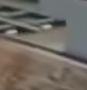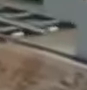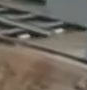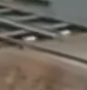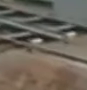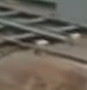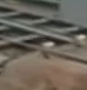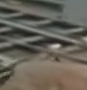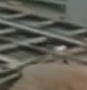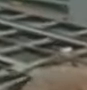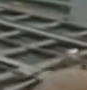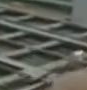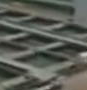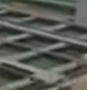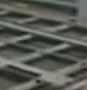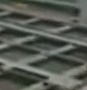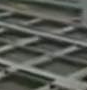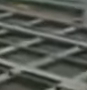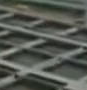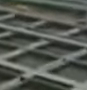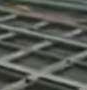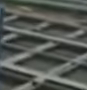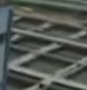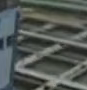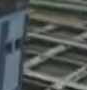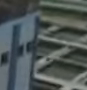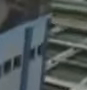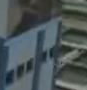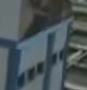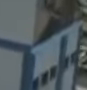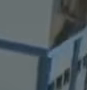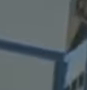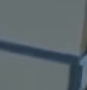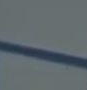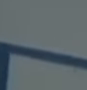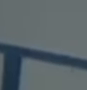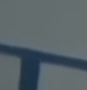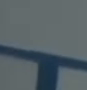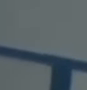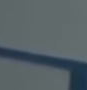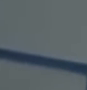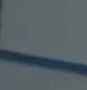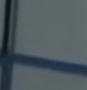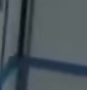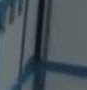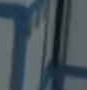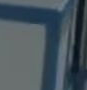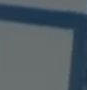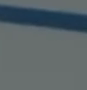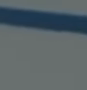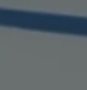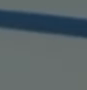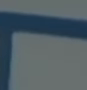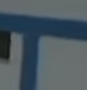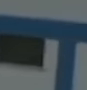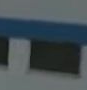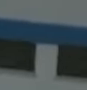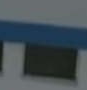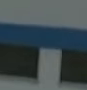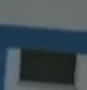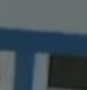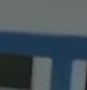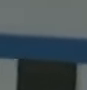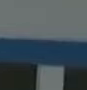funcionamiento de este complejo hidrológico con la inversión que se ha hecho de la capaf una